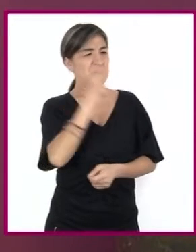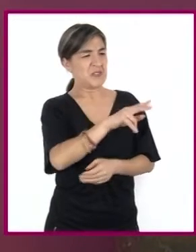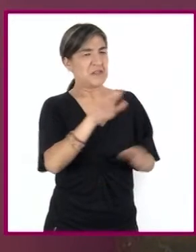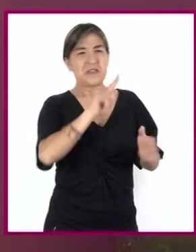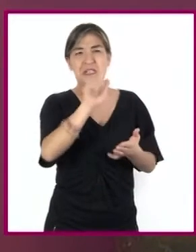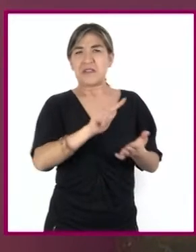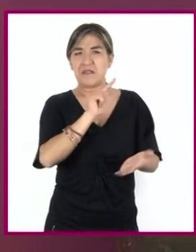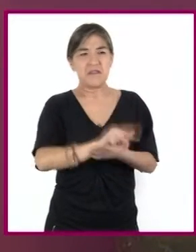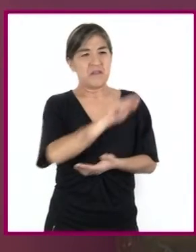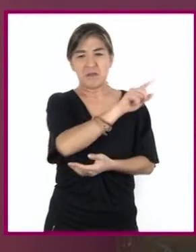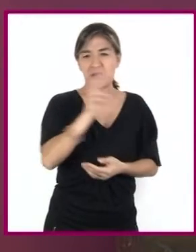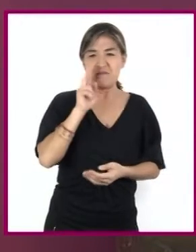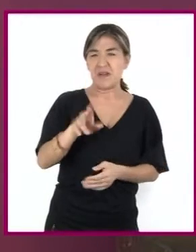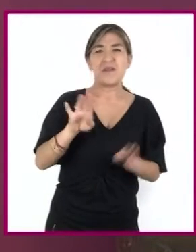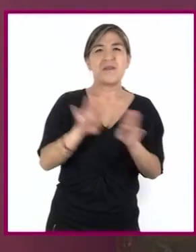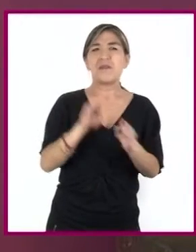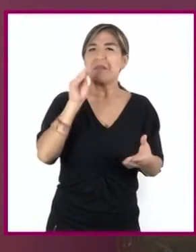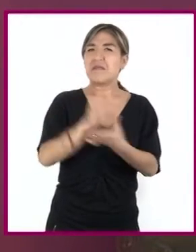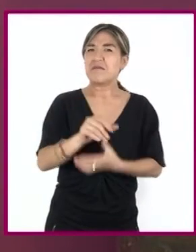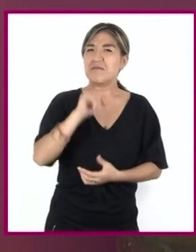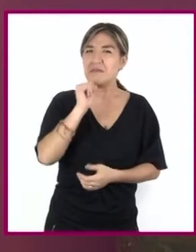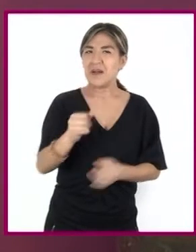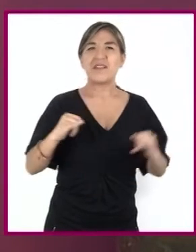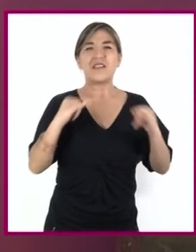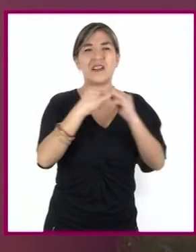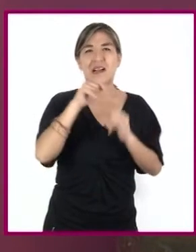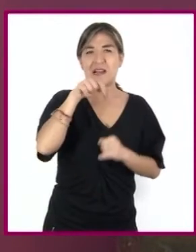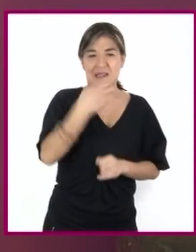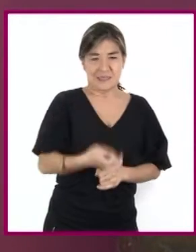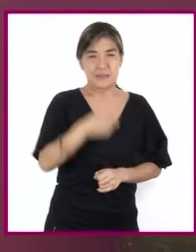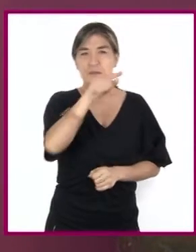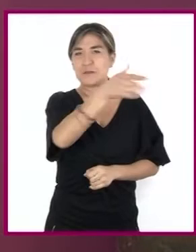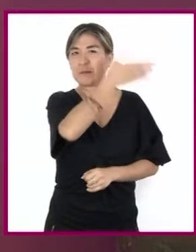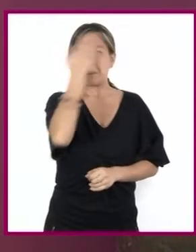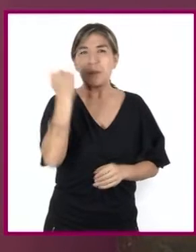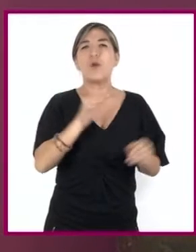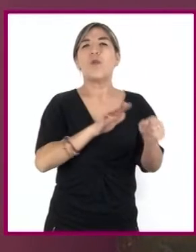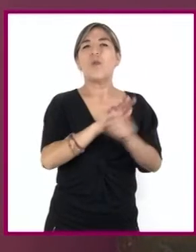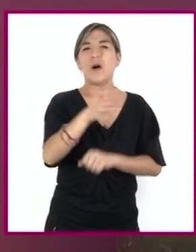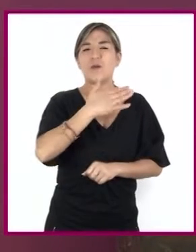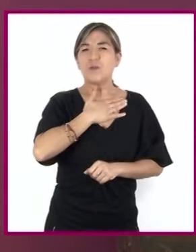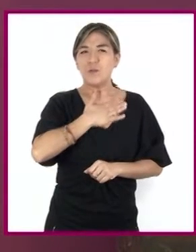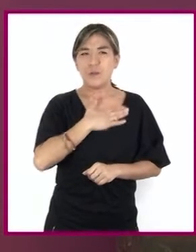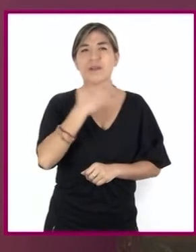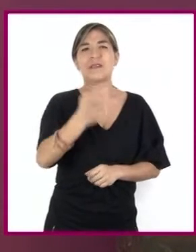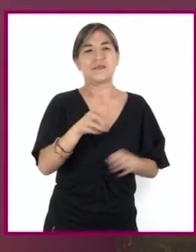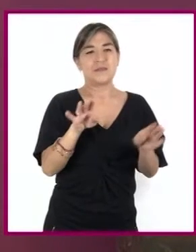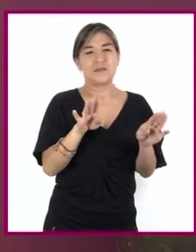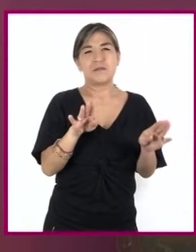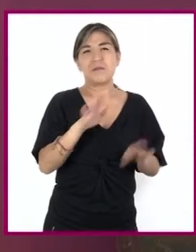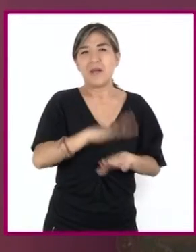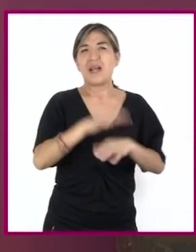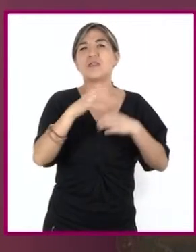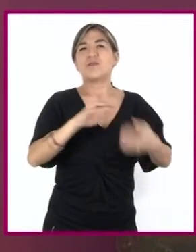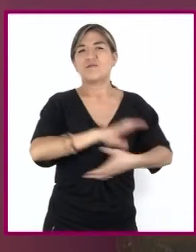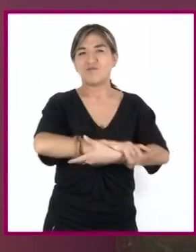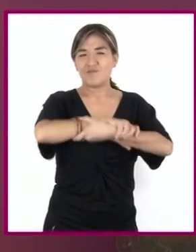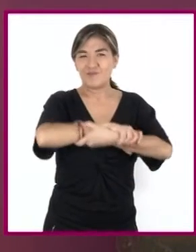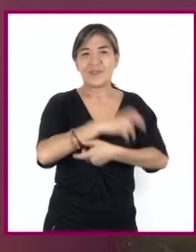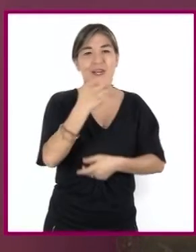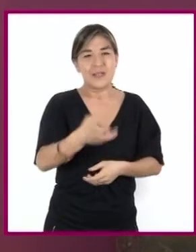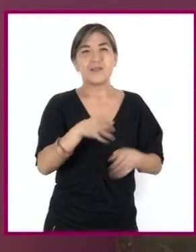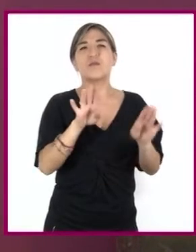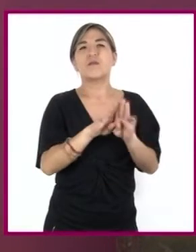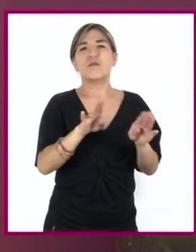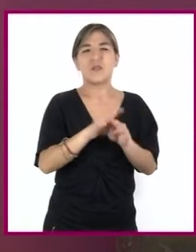leyes y nuestras instituciones. Nada sabéis de principios justos, más allá de la fortaleza de vuestros barcos,